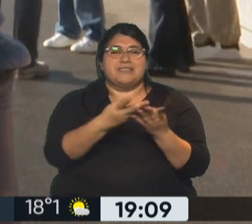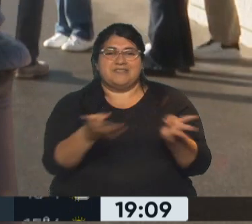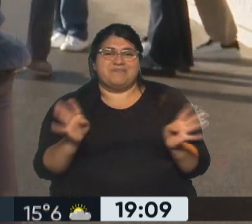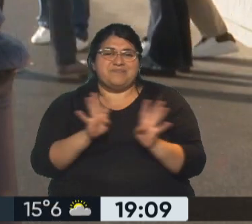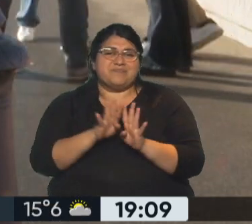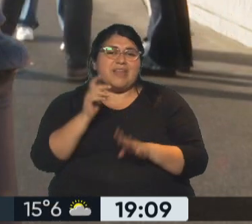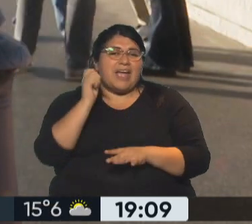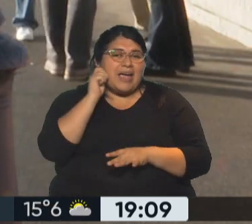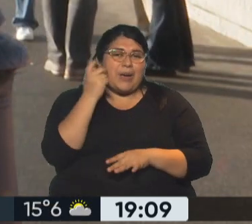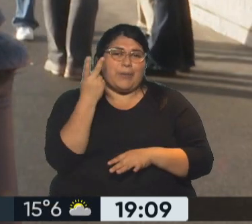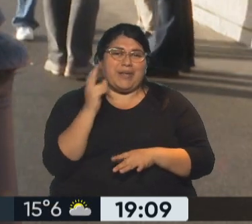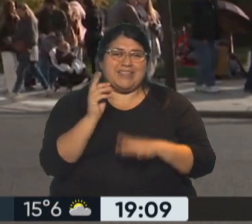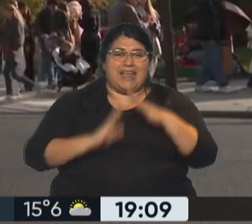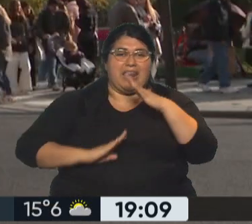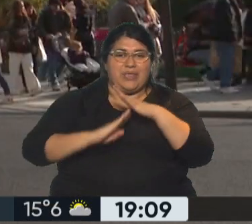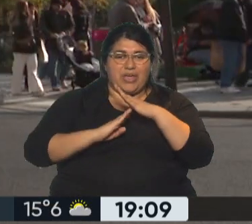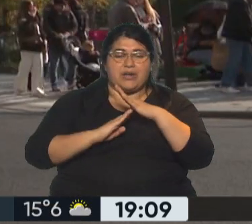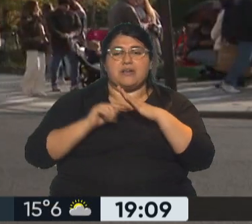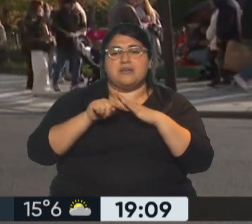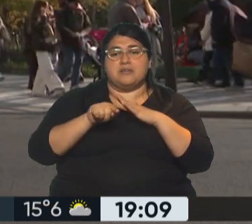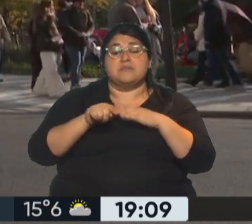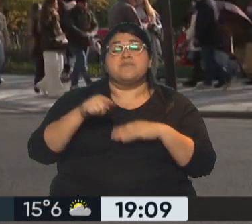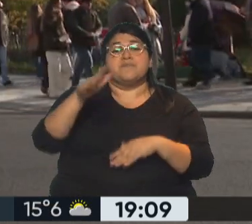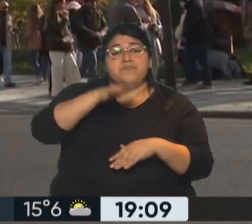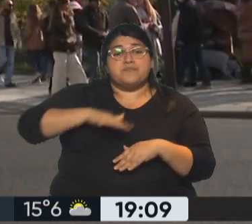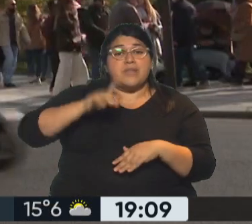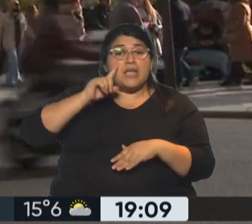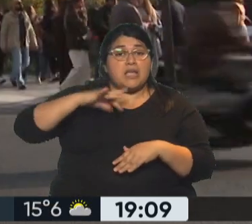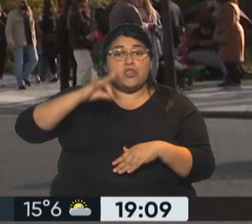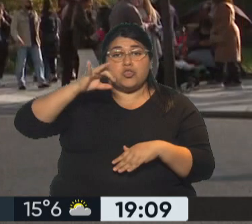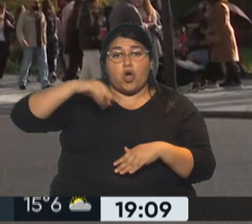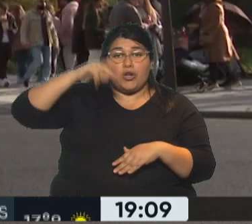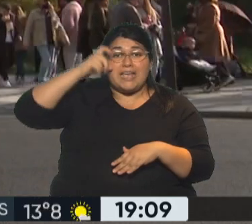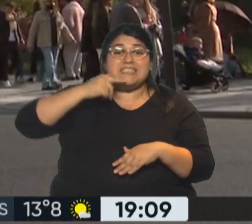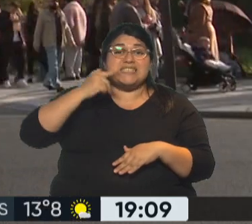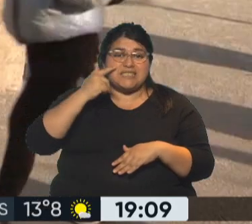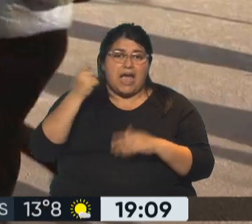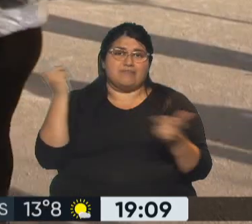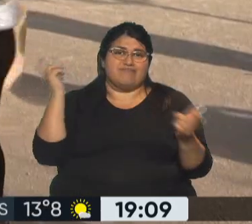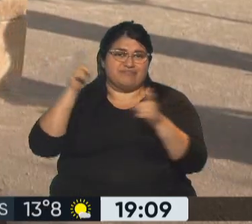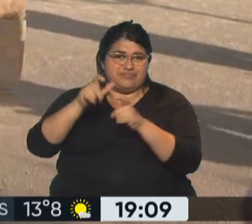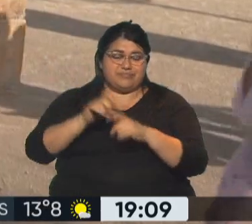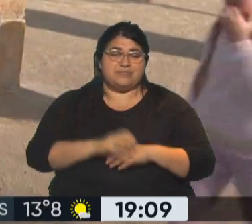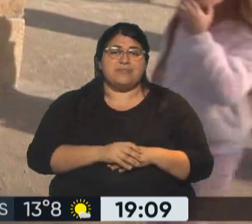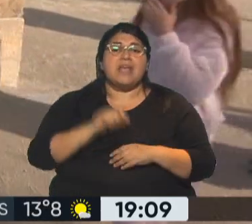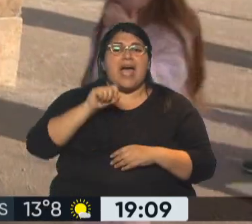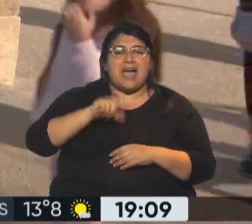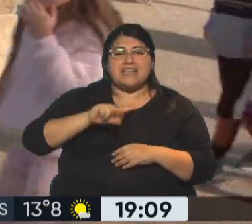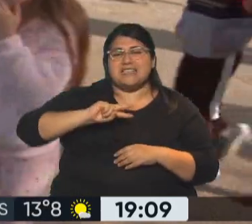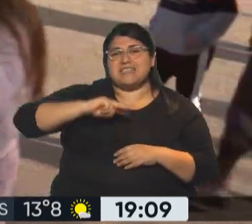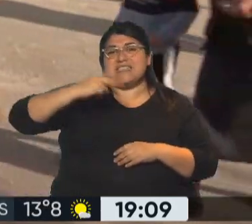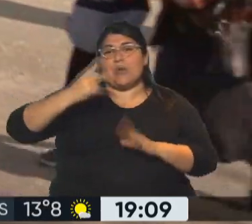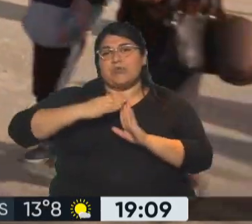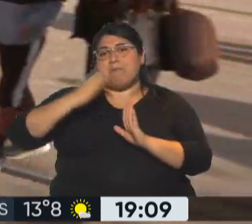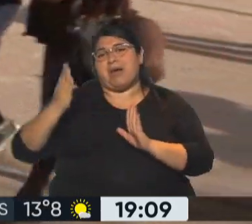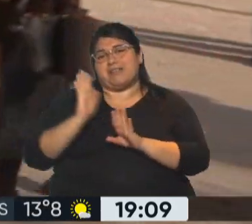de G20 que se desarrollará en Indonesia. Esa es la segunda parte del viaje